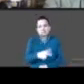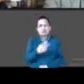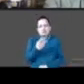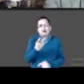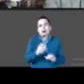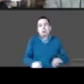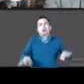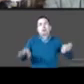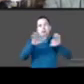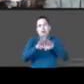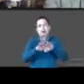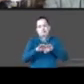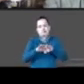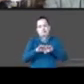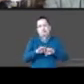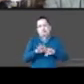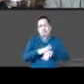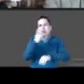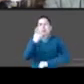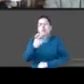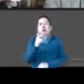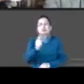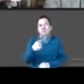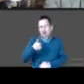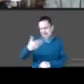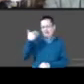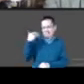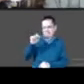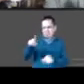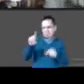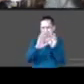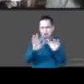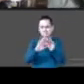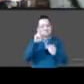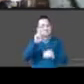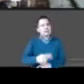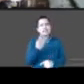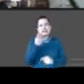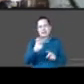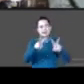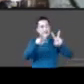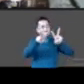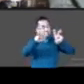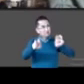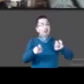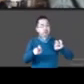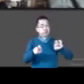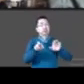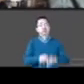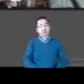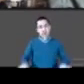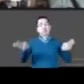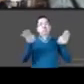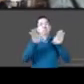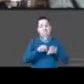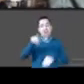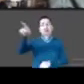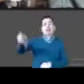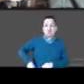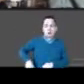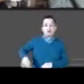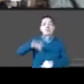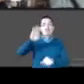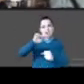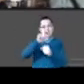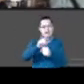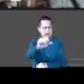Luis hace unos minutos en que este tema si bien es importante el ente federal y el gobierno federal pero también es una